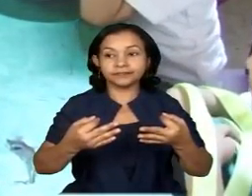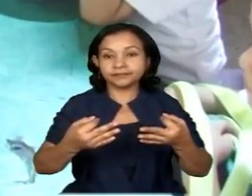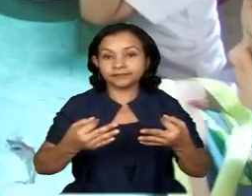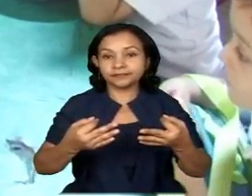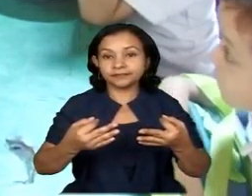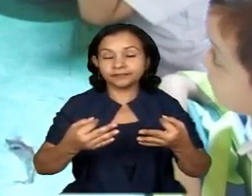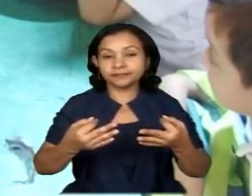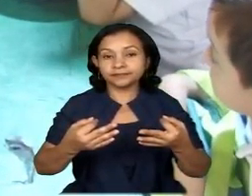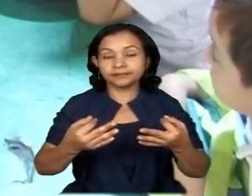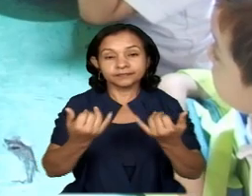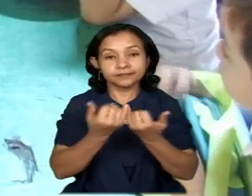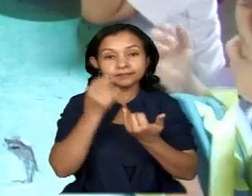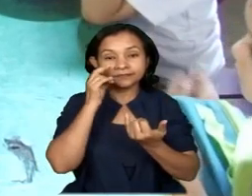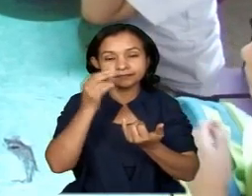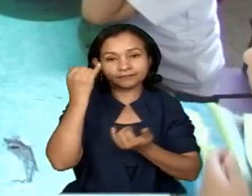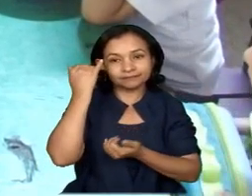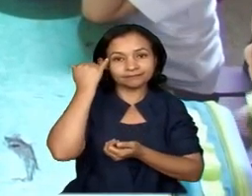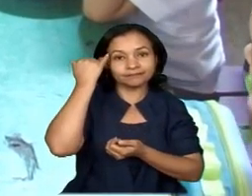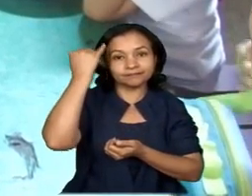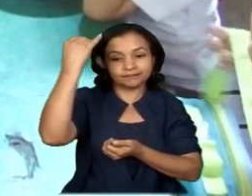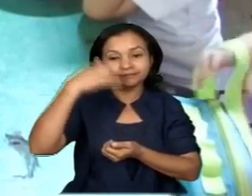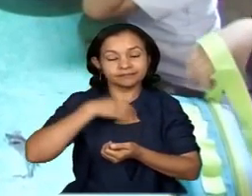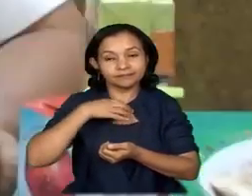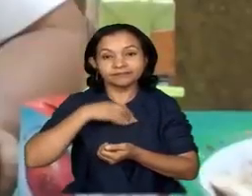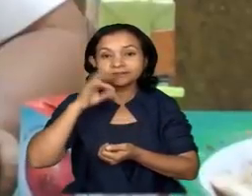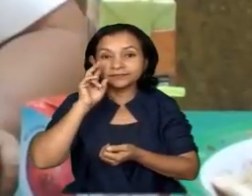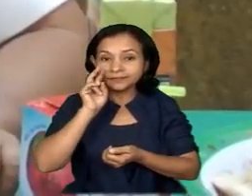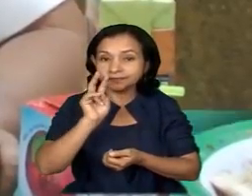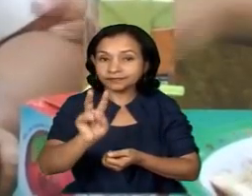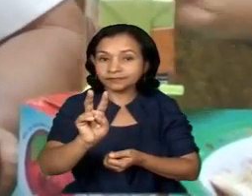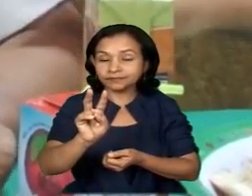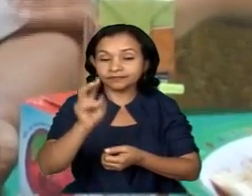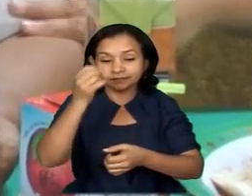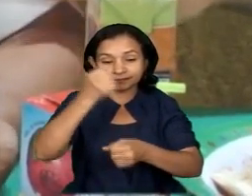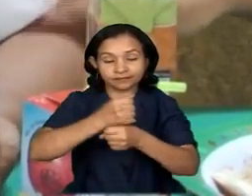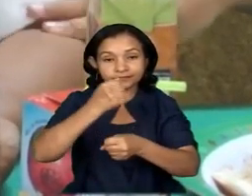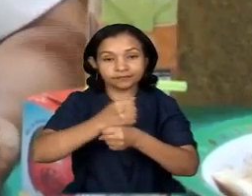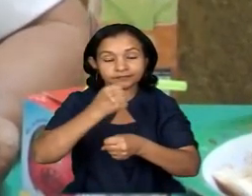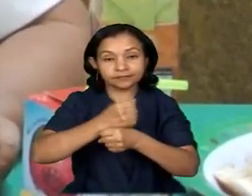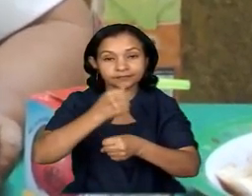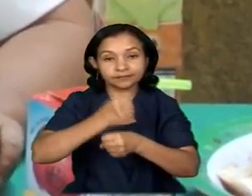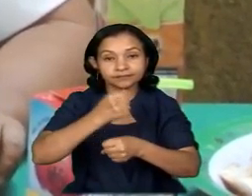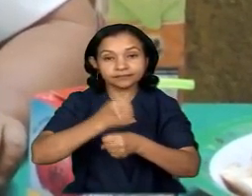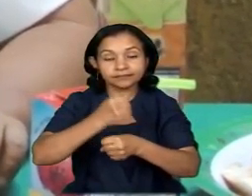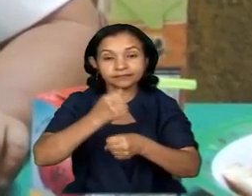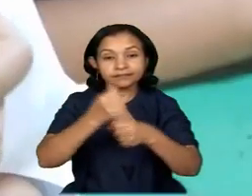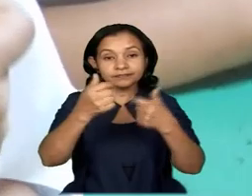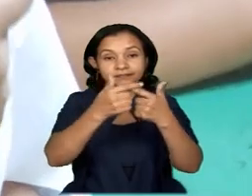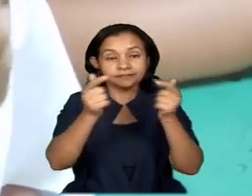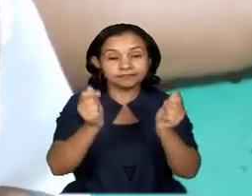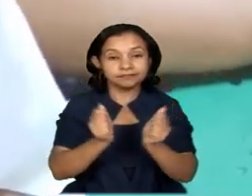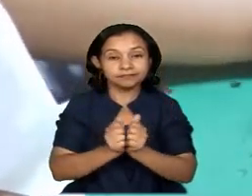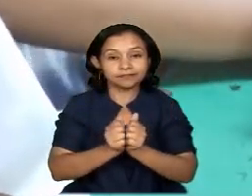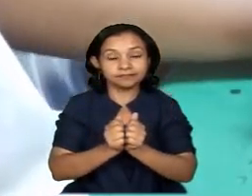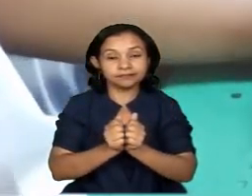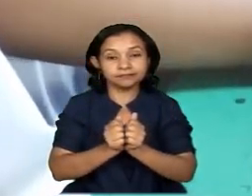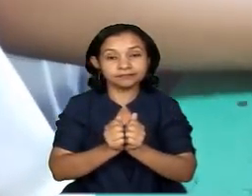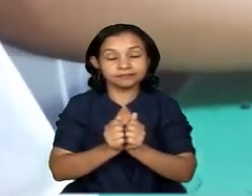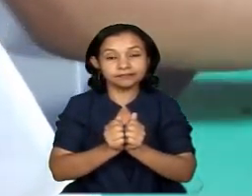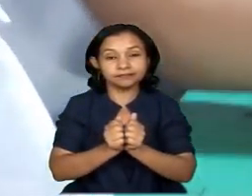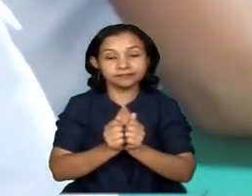y también aflora tu creatividad. Entonces, el trabajo del equipo que está a cargo de